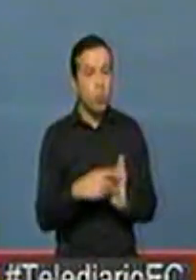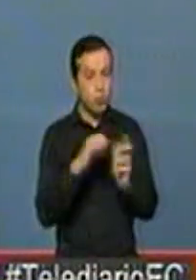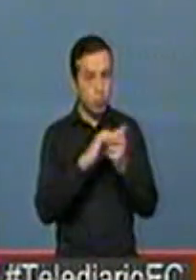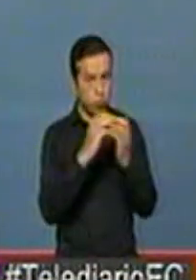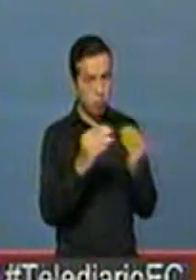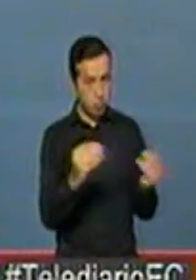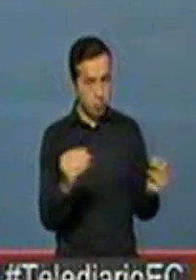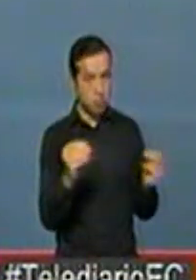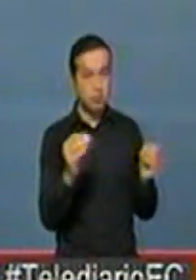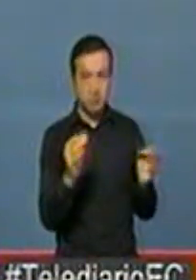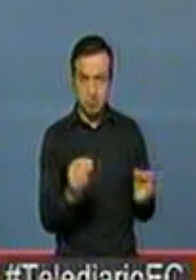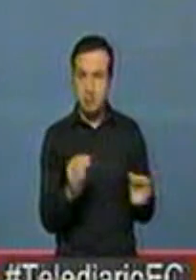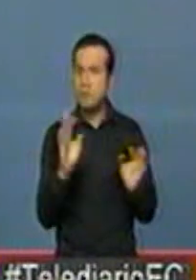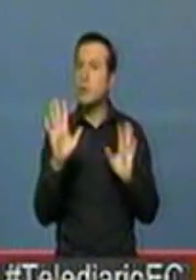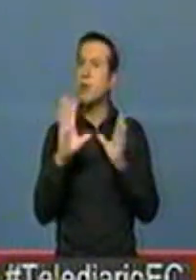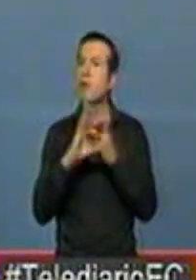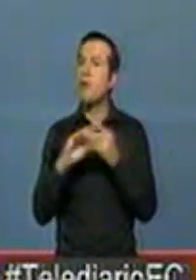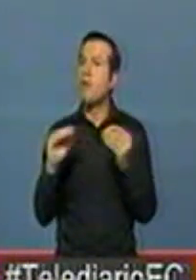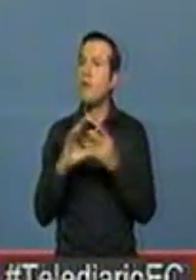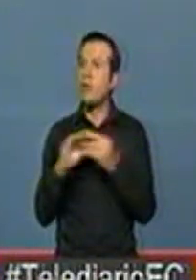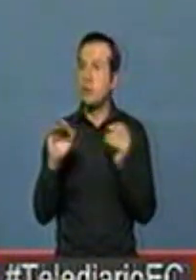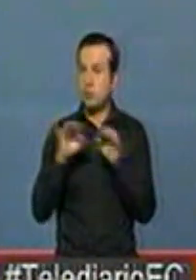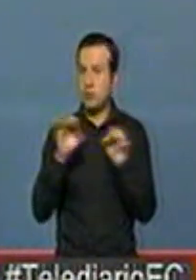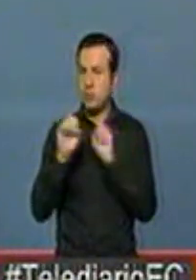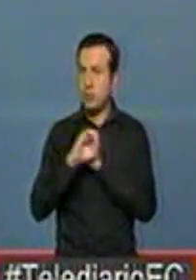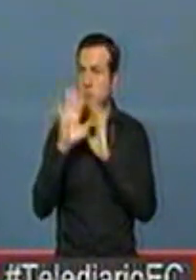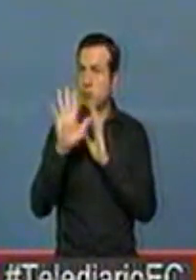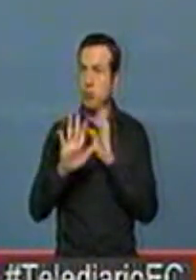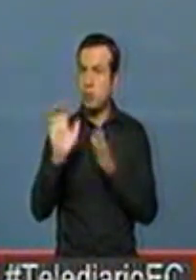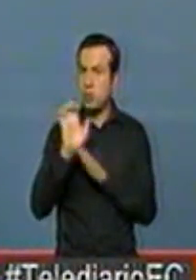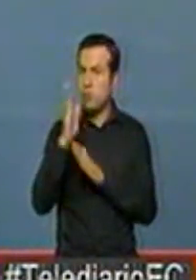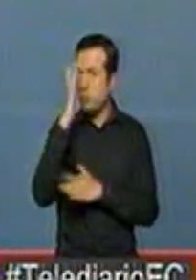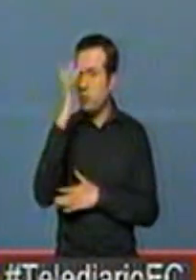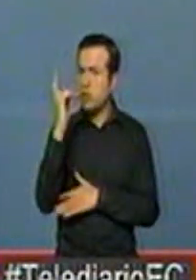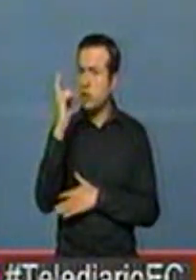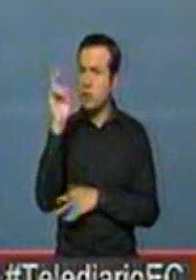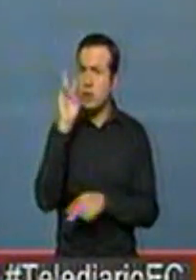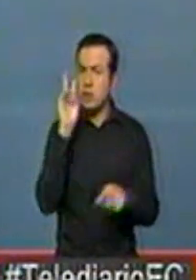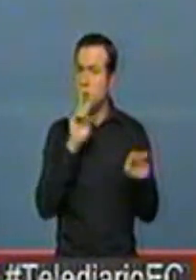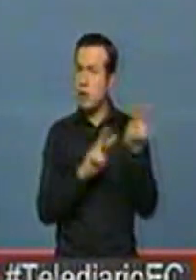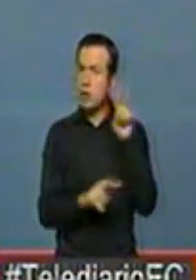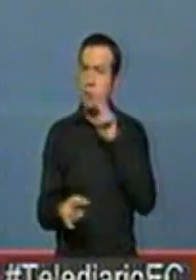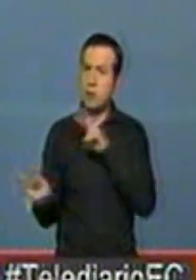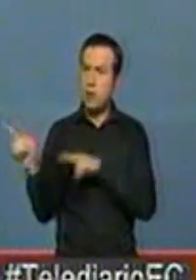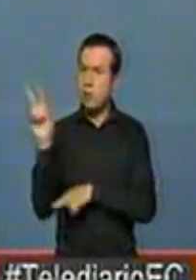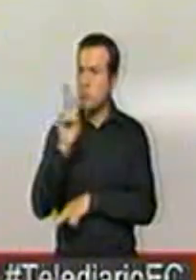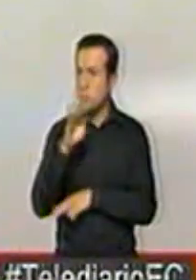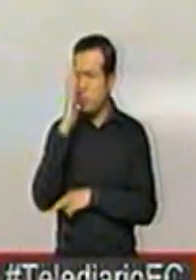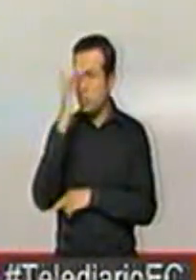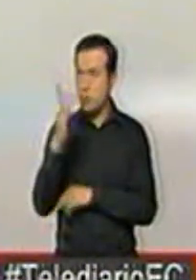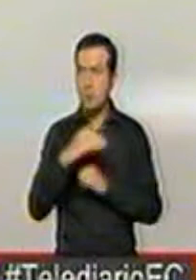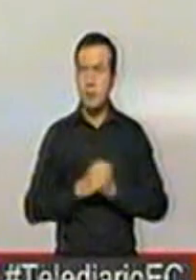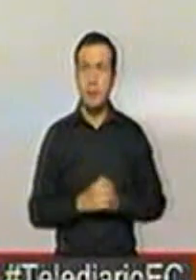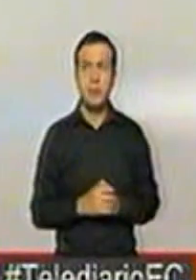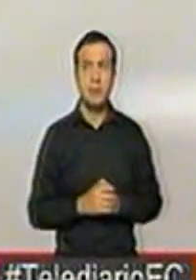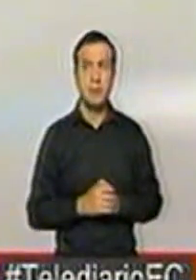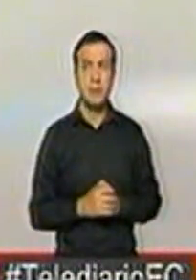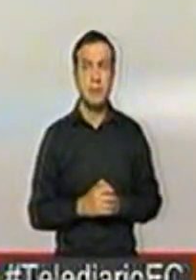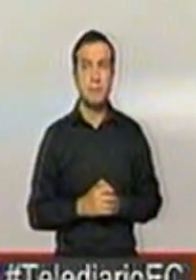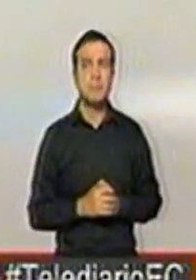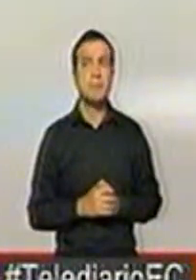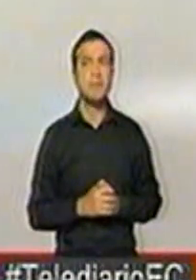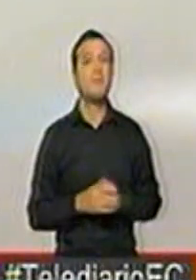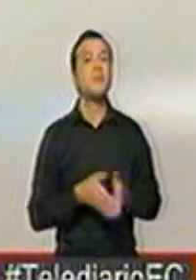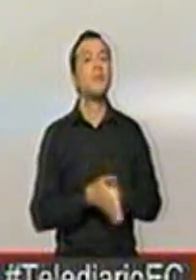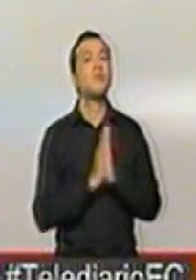moreno en una frase y explicarlo al país porque era necesaria una evaluación a los jueces y conjueces mire este ha sido un